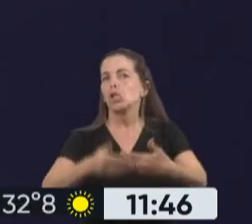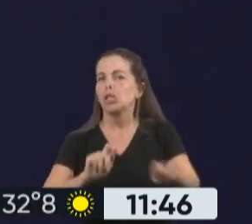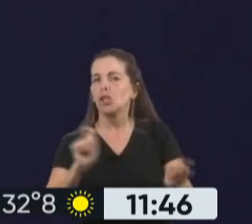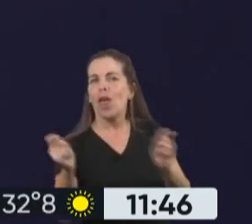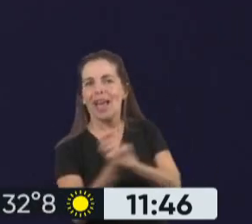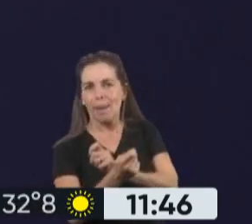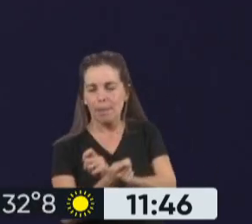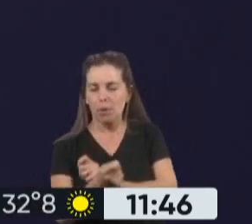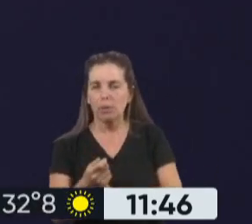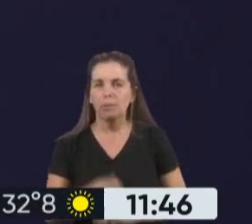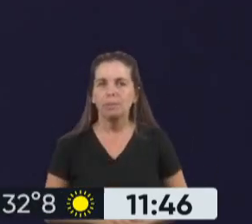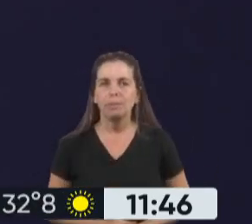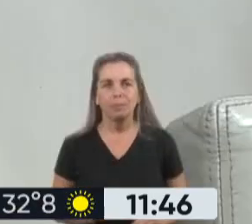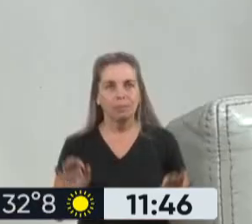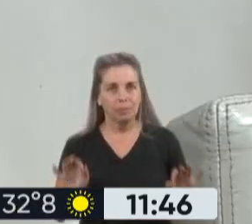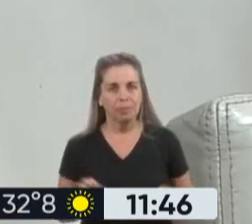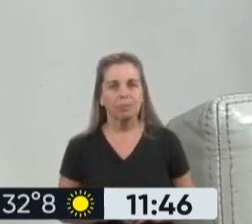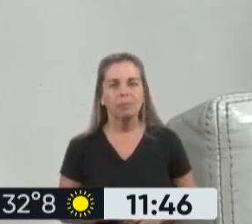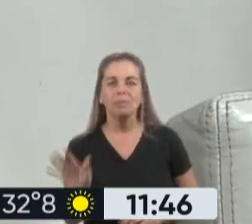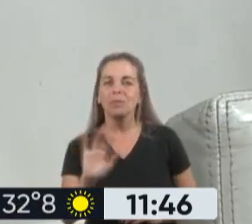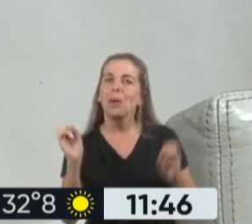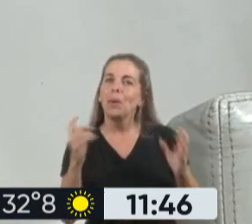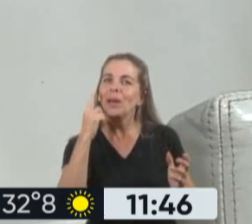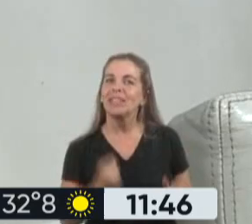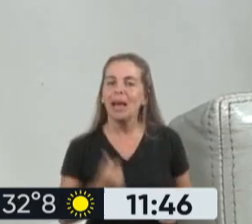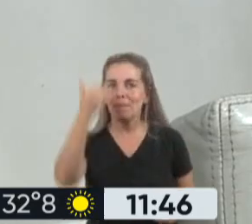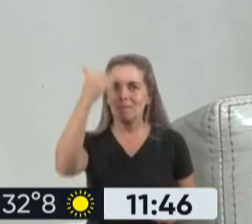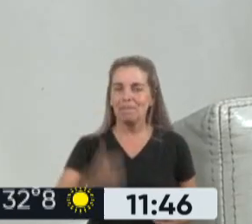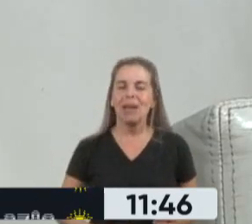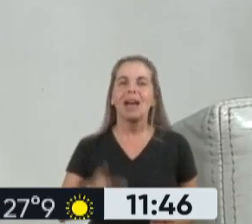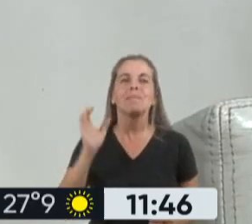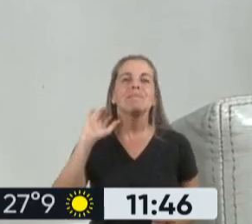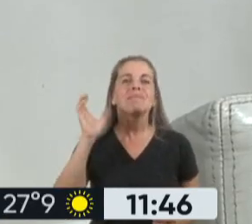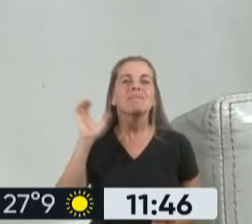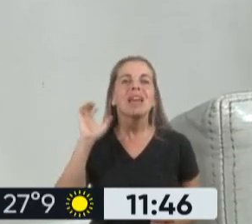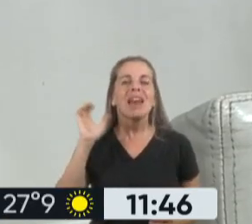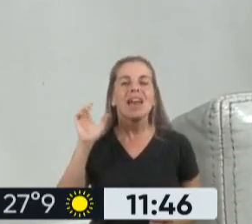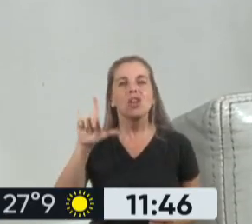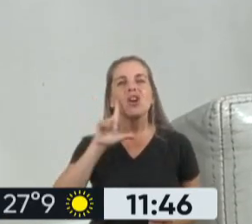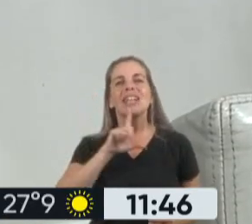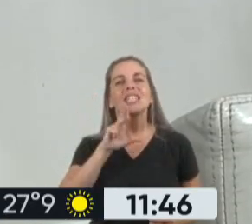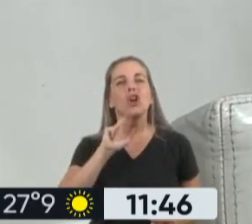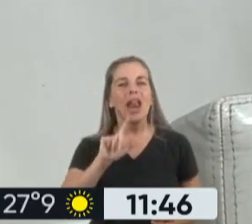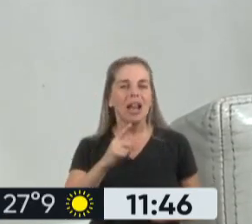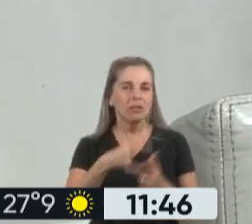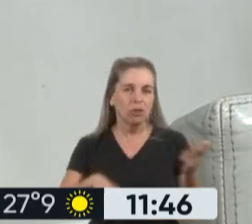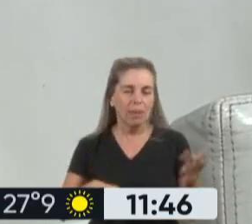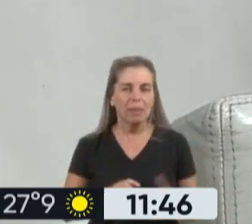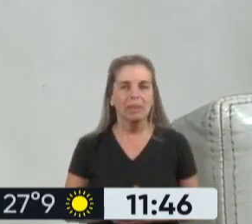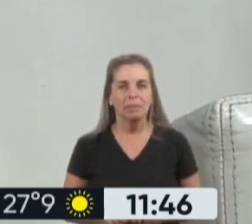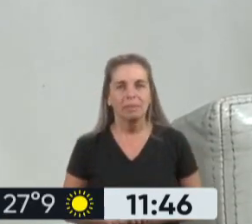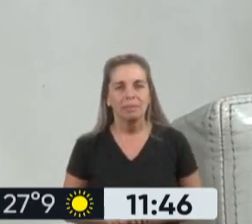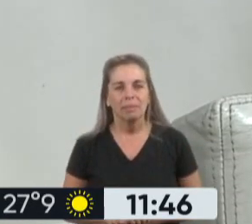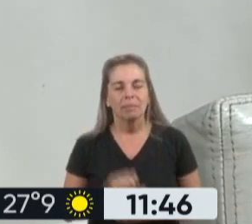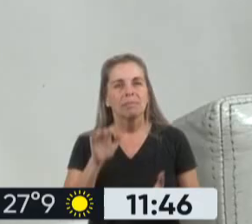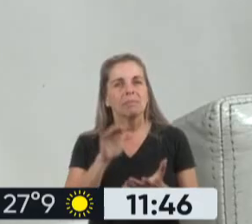se las vamos a contar. ¿Qué tal, Manuel? Buen día. Juan Pablo Peralta, para Concierto Litoral y Fénix Buenos Aires.